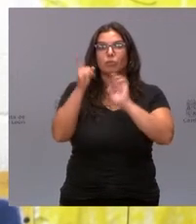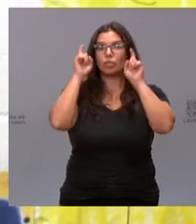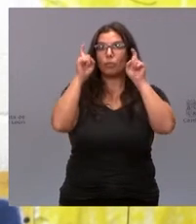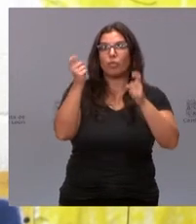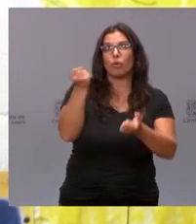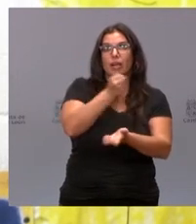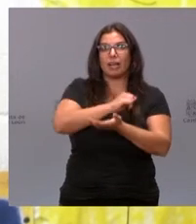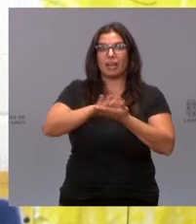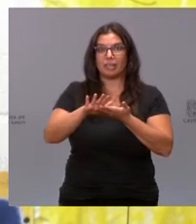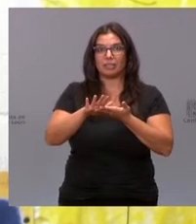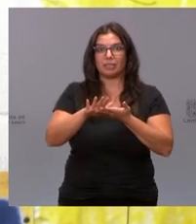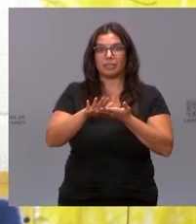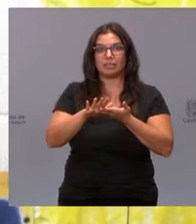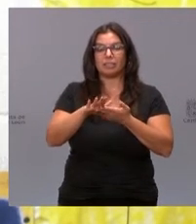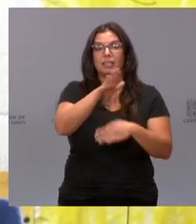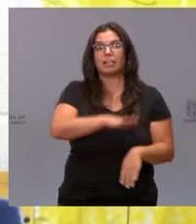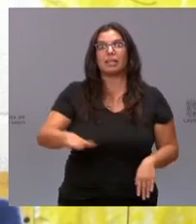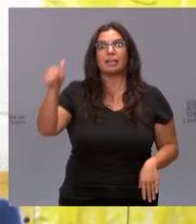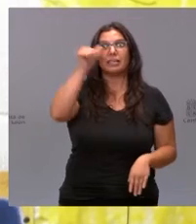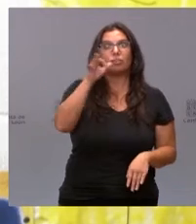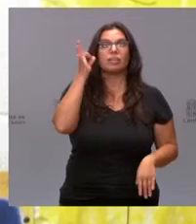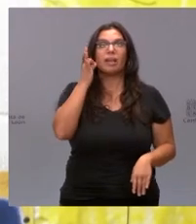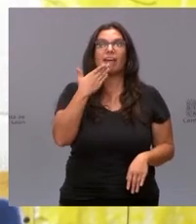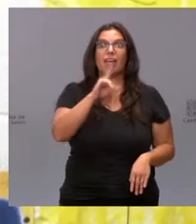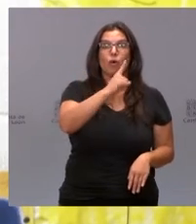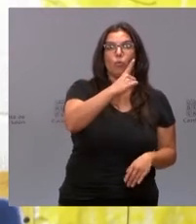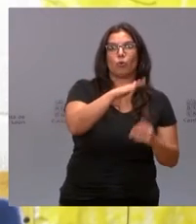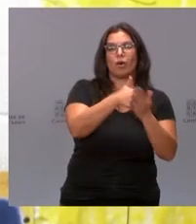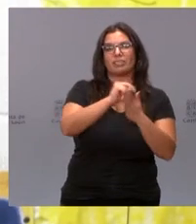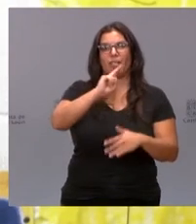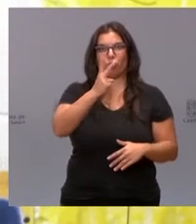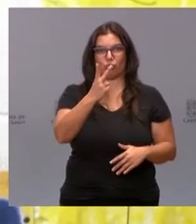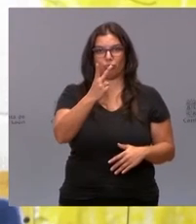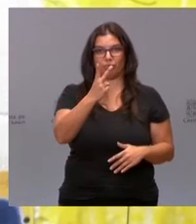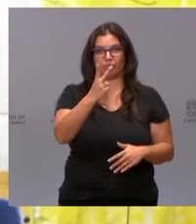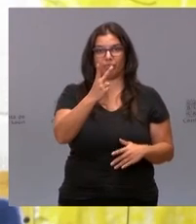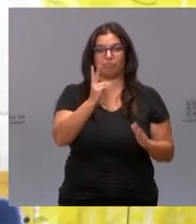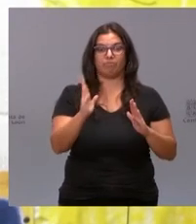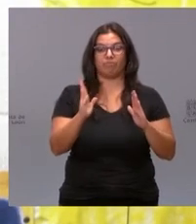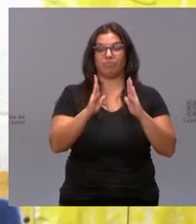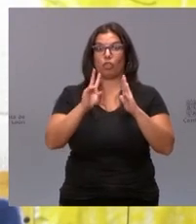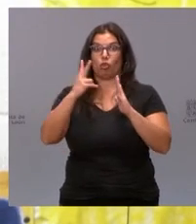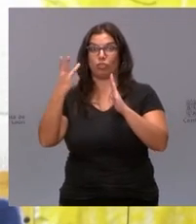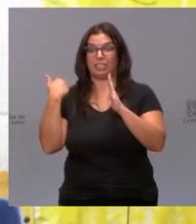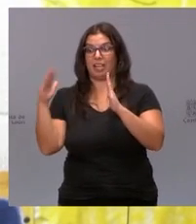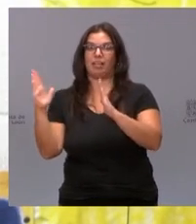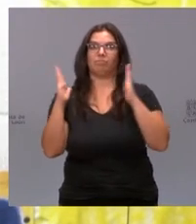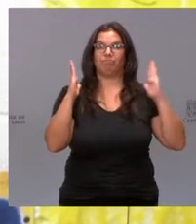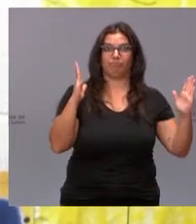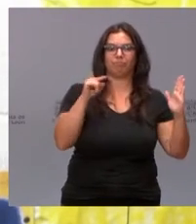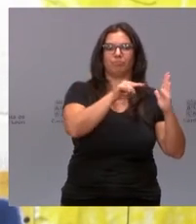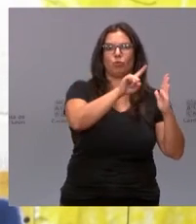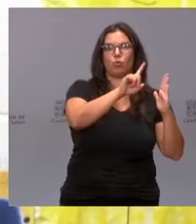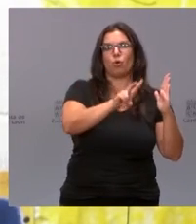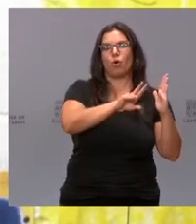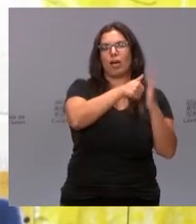gratuita para las niñas y niños de 1 a 2 años. Las familias de los casi